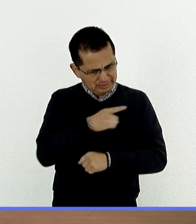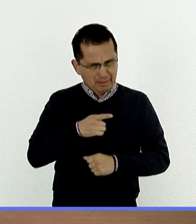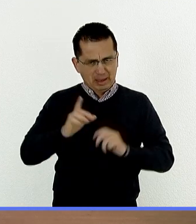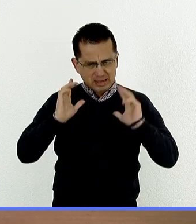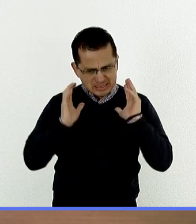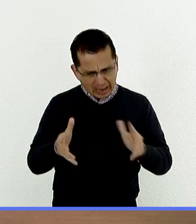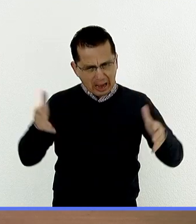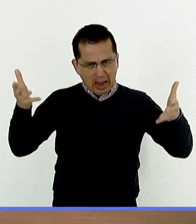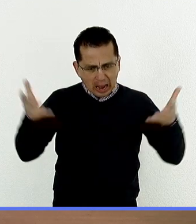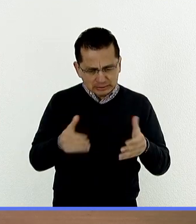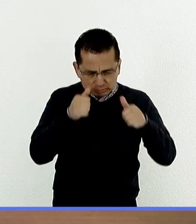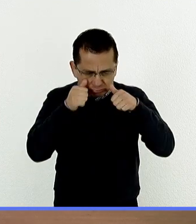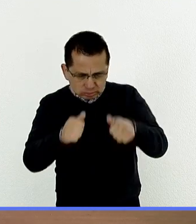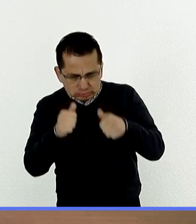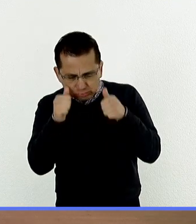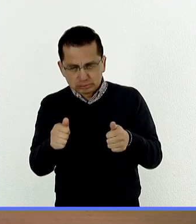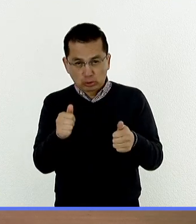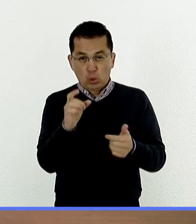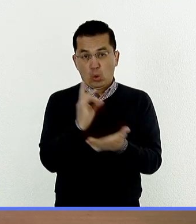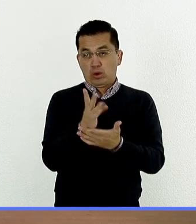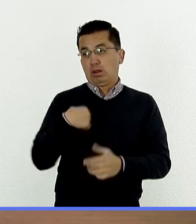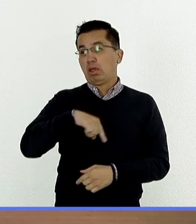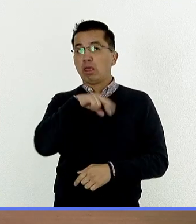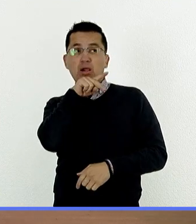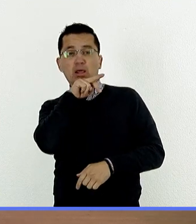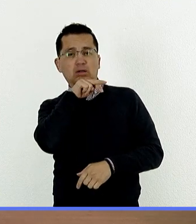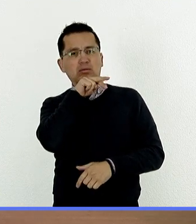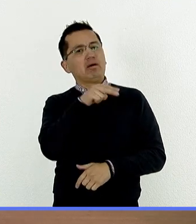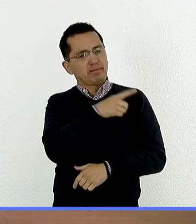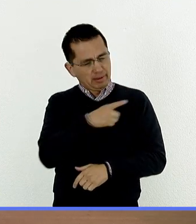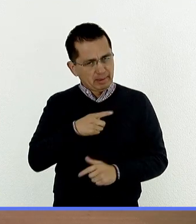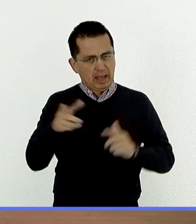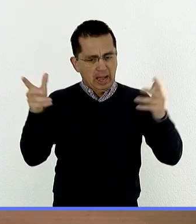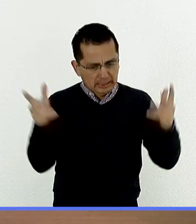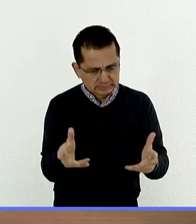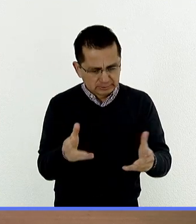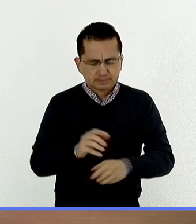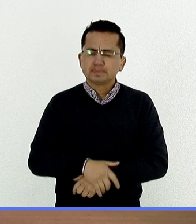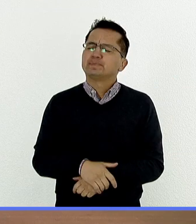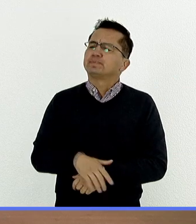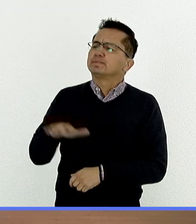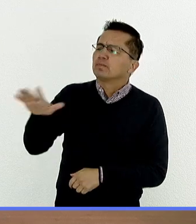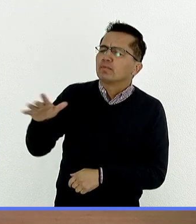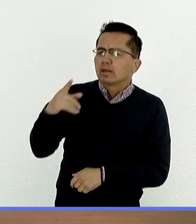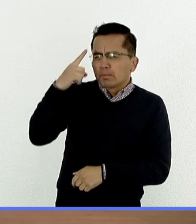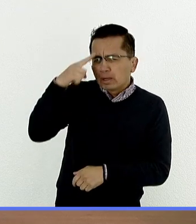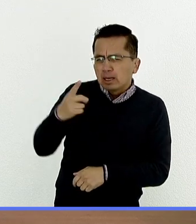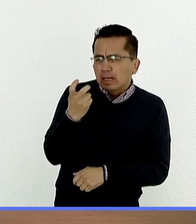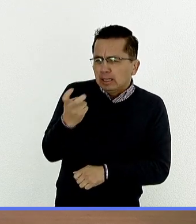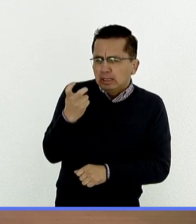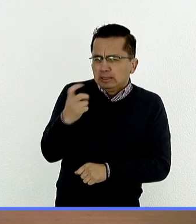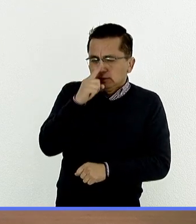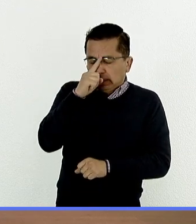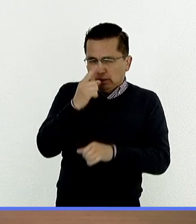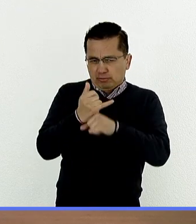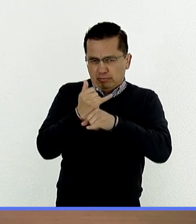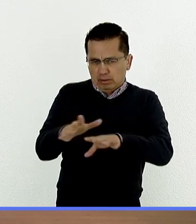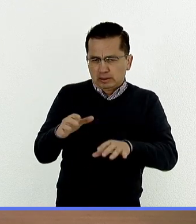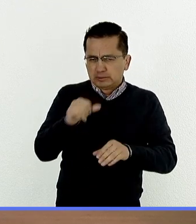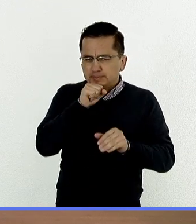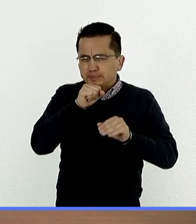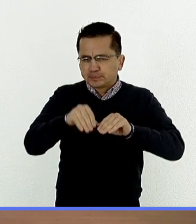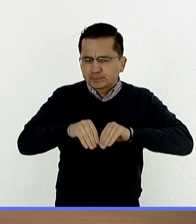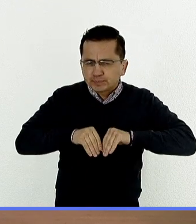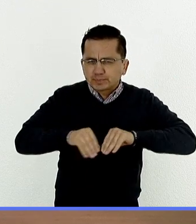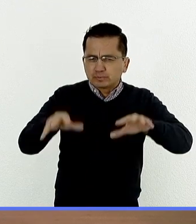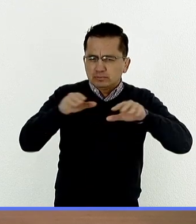terminar doctor tocó un tema importante que es justo lo que estamos haciendo aquí que es el de difusión Cómo lograr que esta información que esta convocatoria abierta para